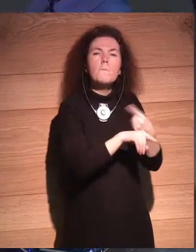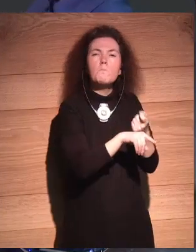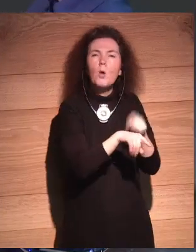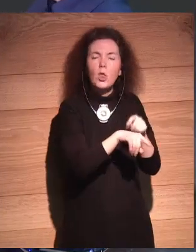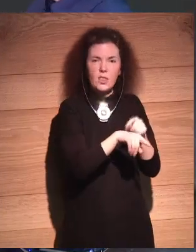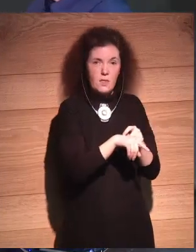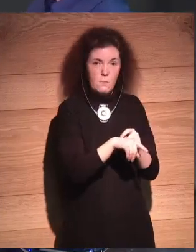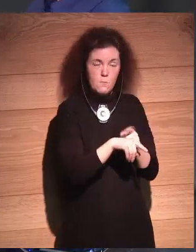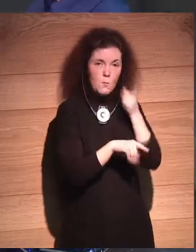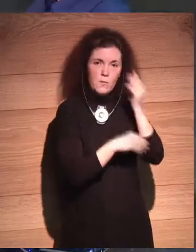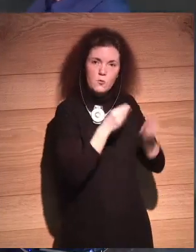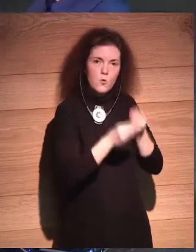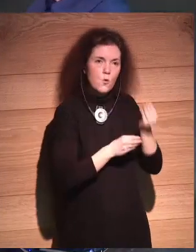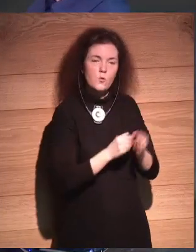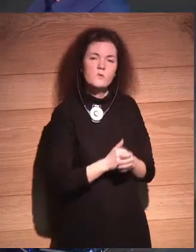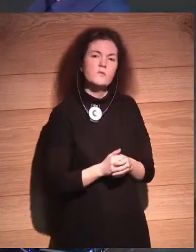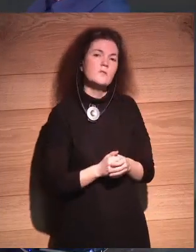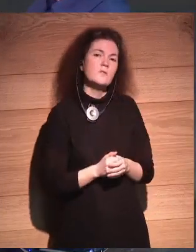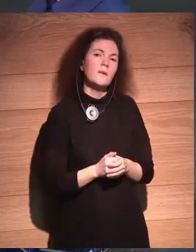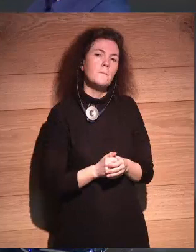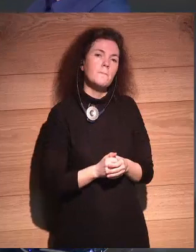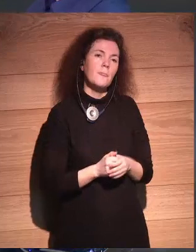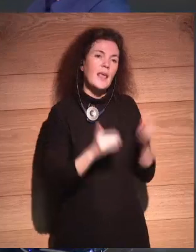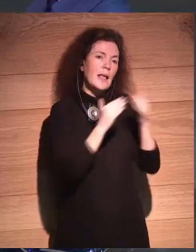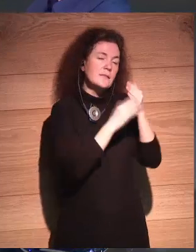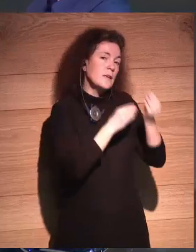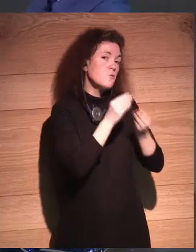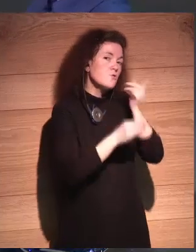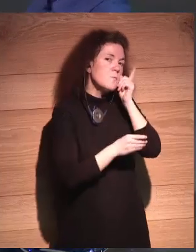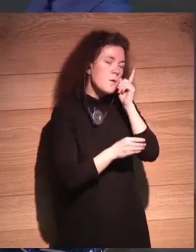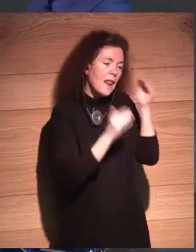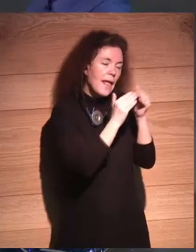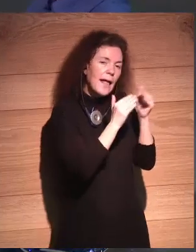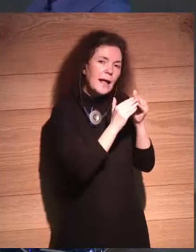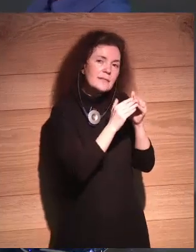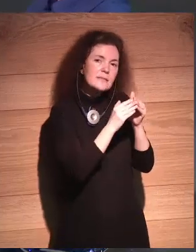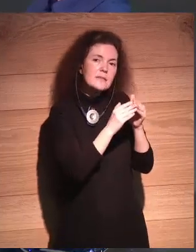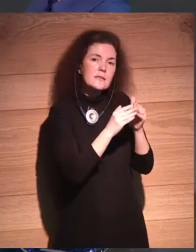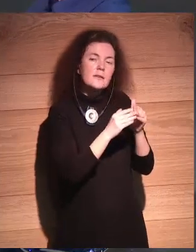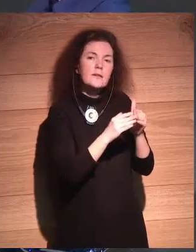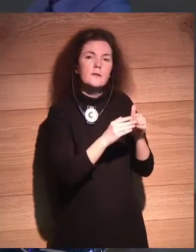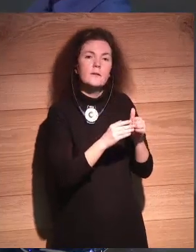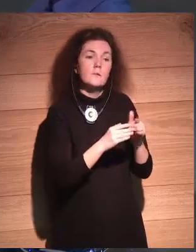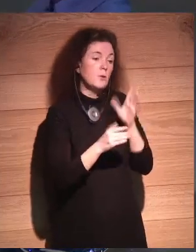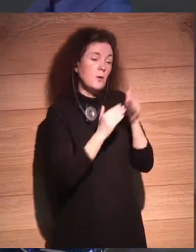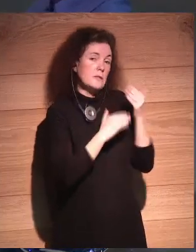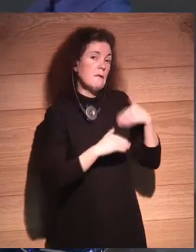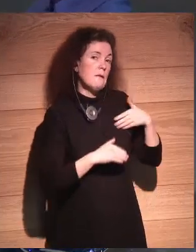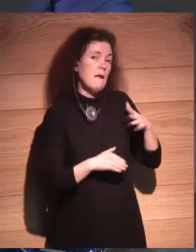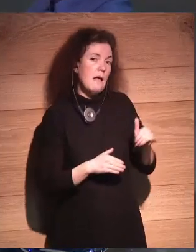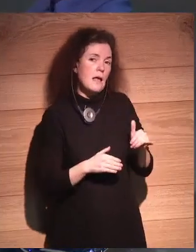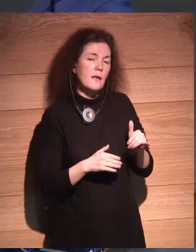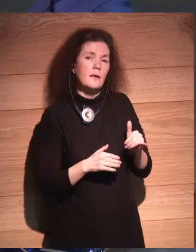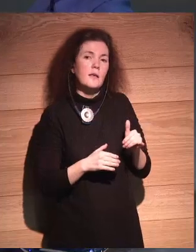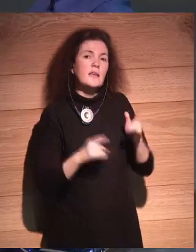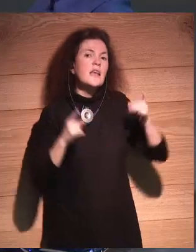estos aparatos smart o inteligentes en casa, y que no usen siempre, pues bueno, ya lo tienen en casa, y